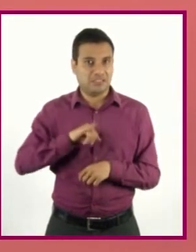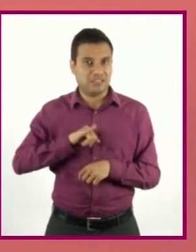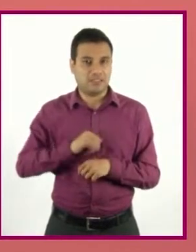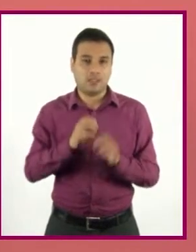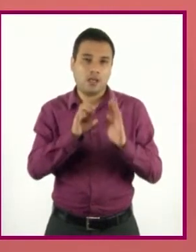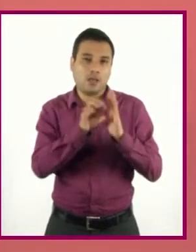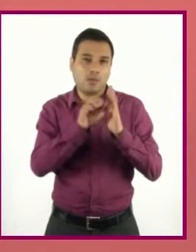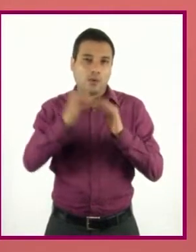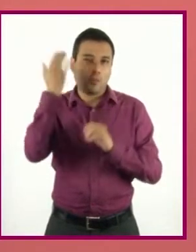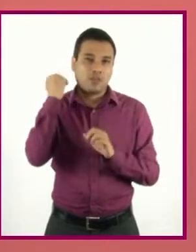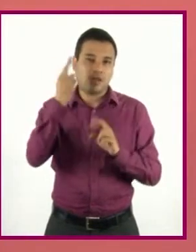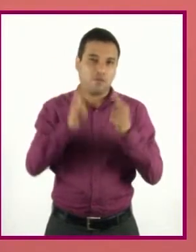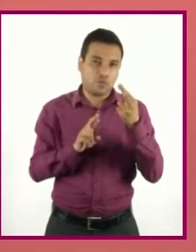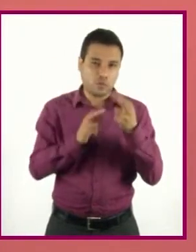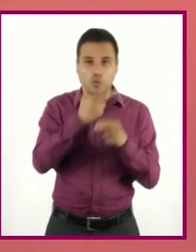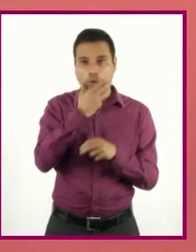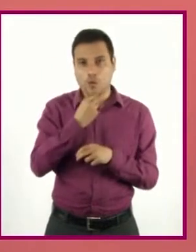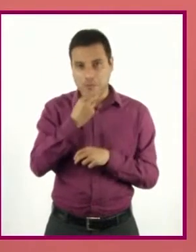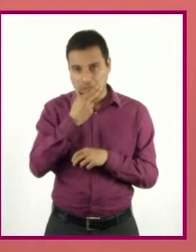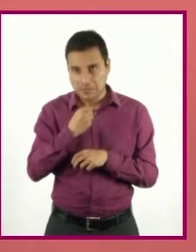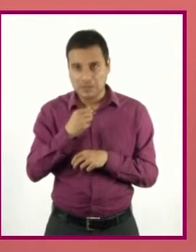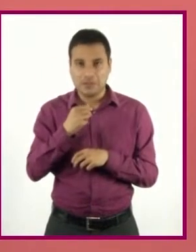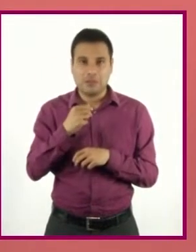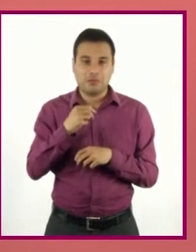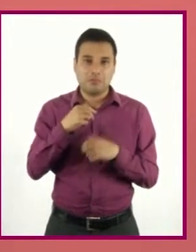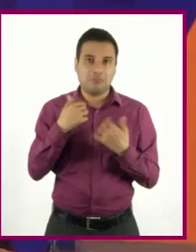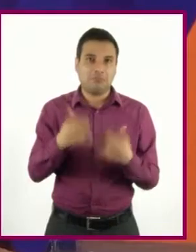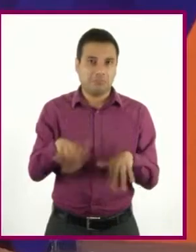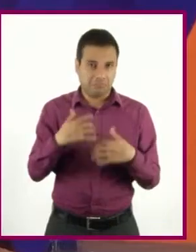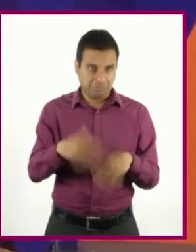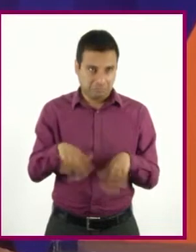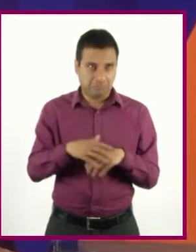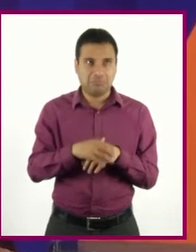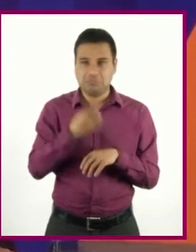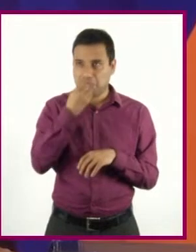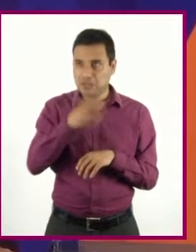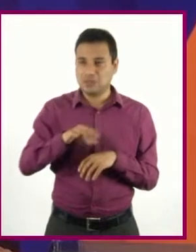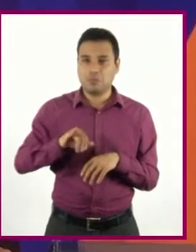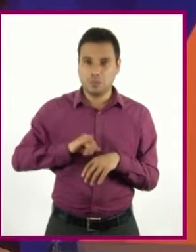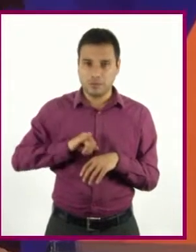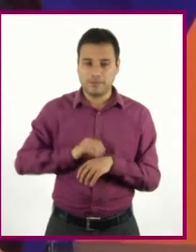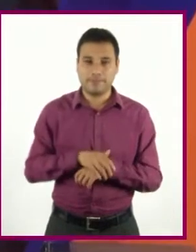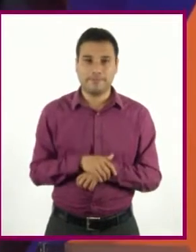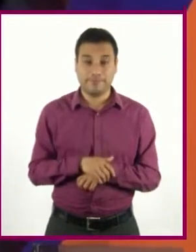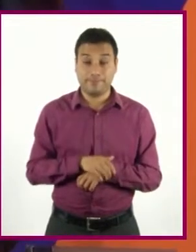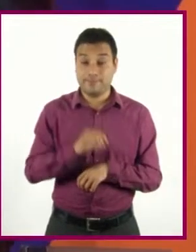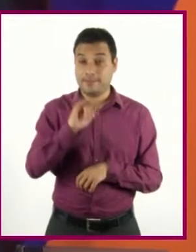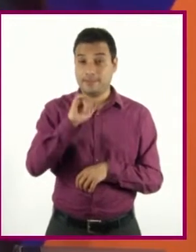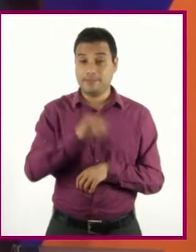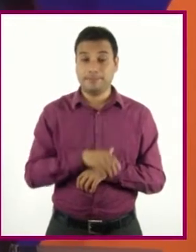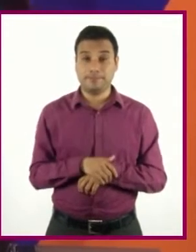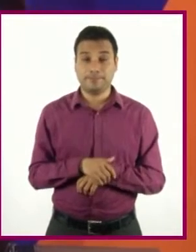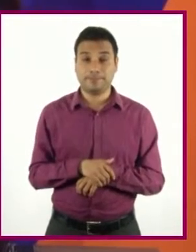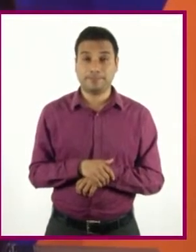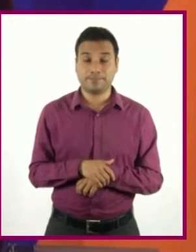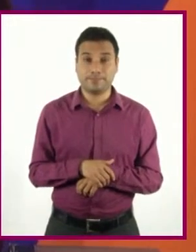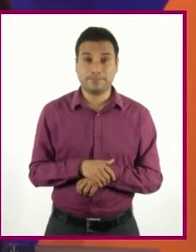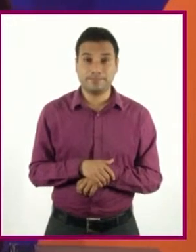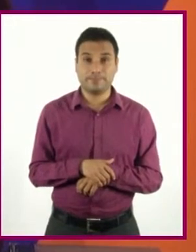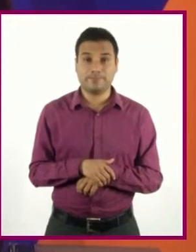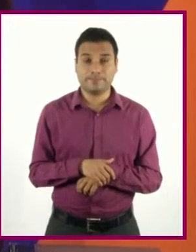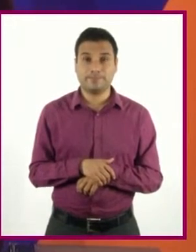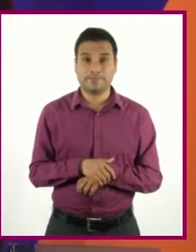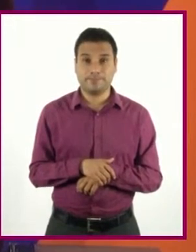héroe revolucionario desde ese punto de vista. Claro, en este caso, el uso que